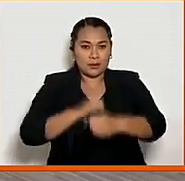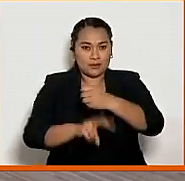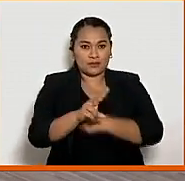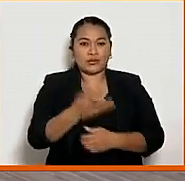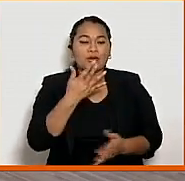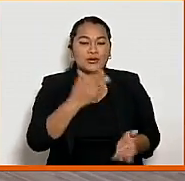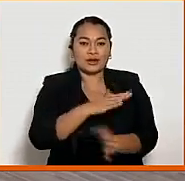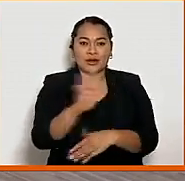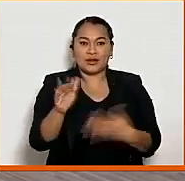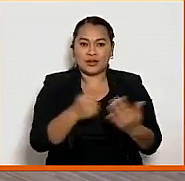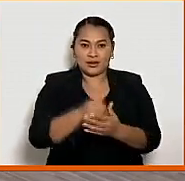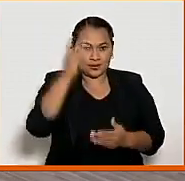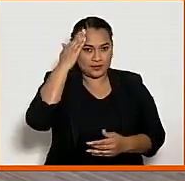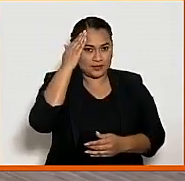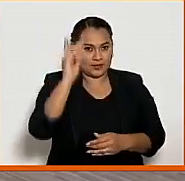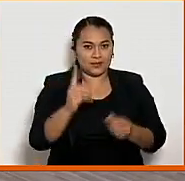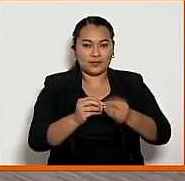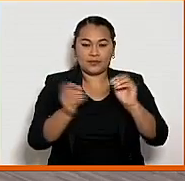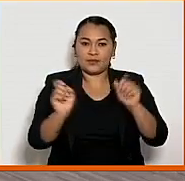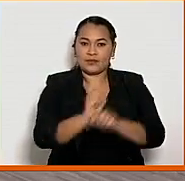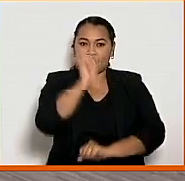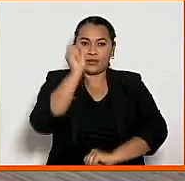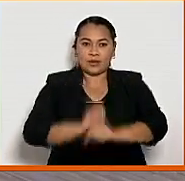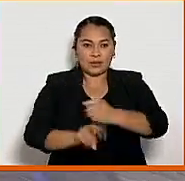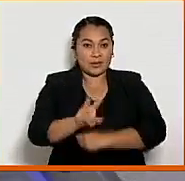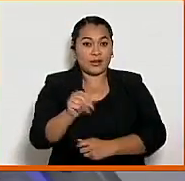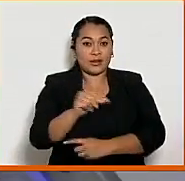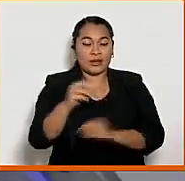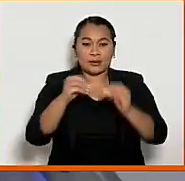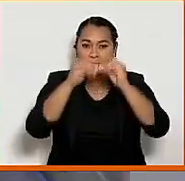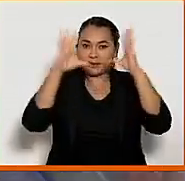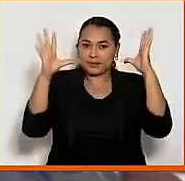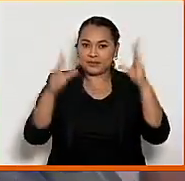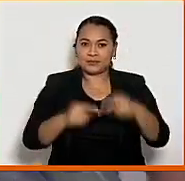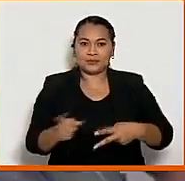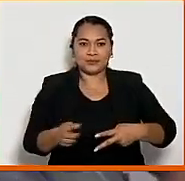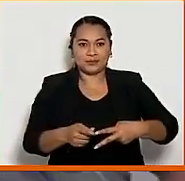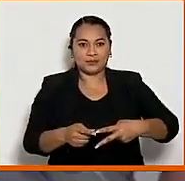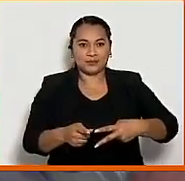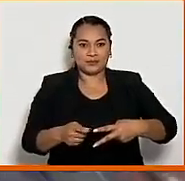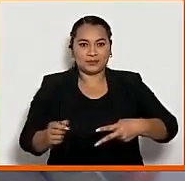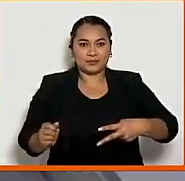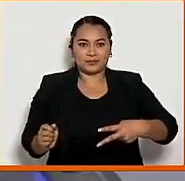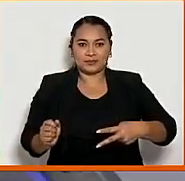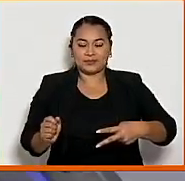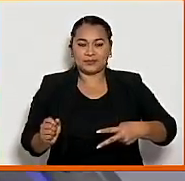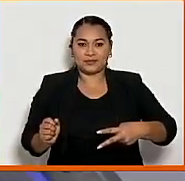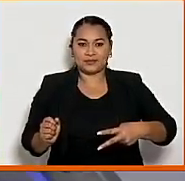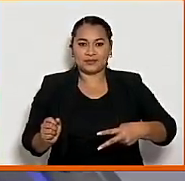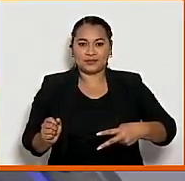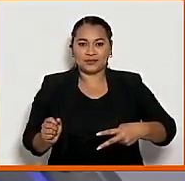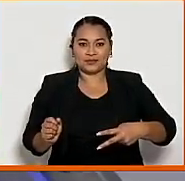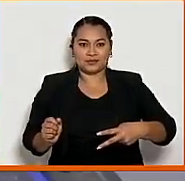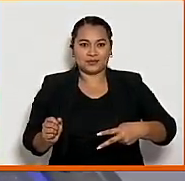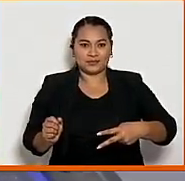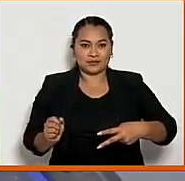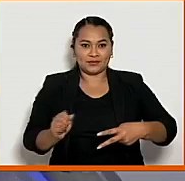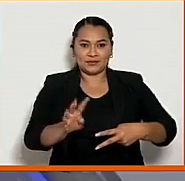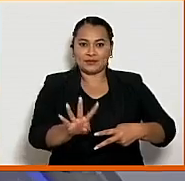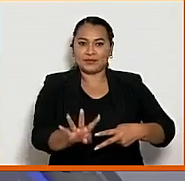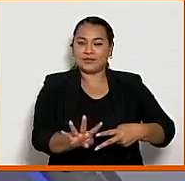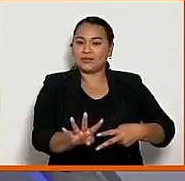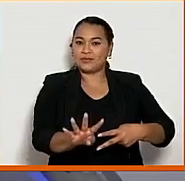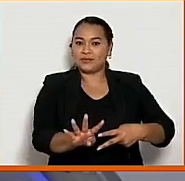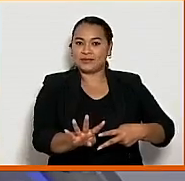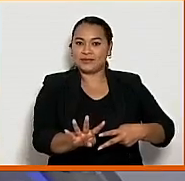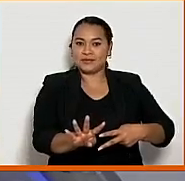conocer los dos números ganadores para esta mañana. Su primer número favorecido con su primer dígito es 4.